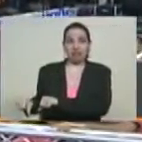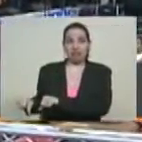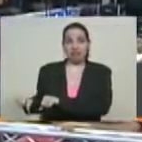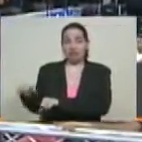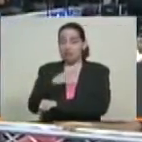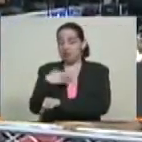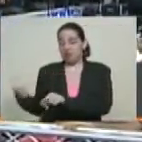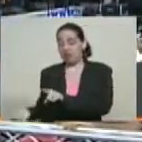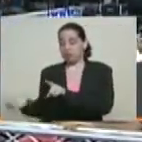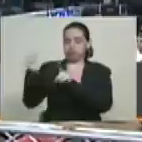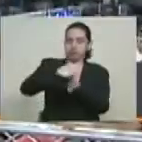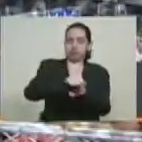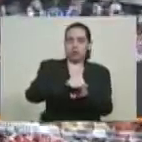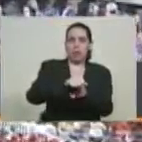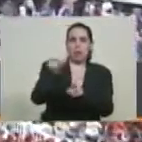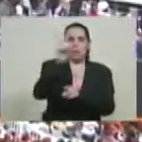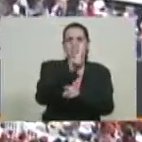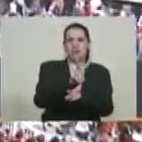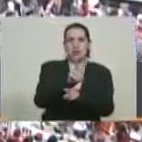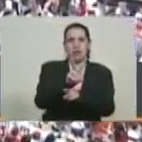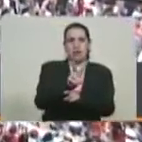pretende imponer en Venezuela